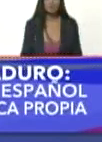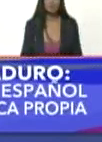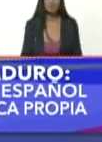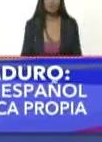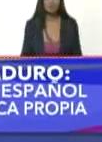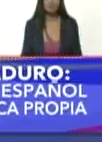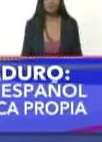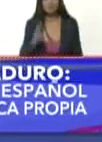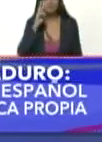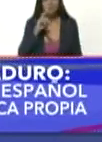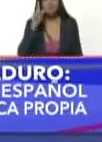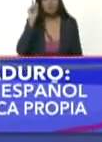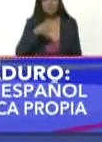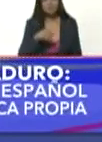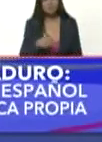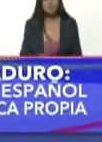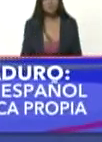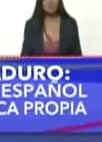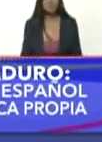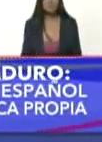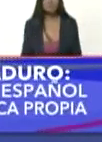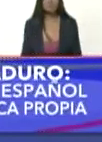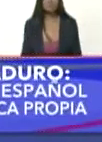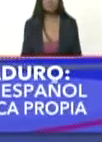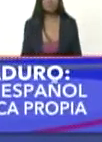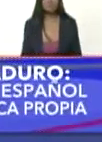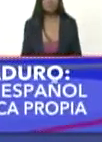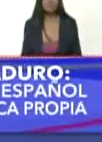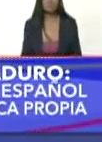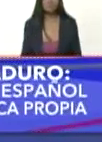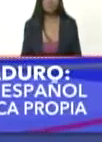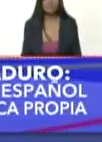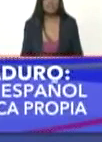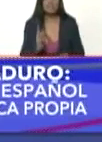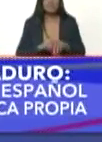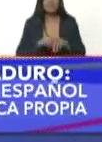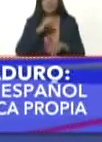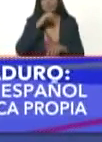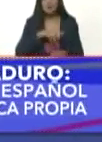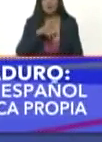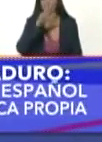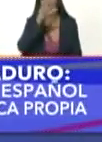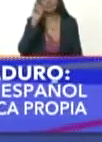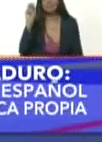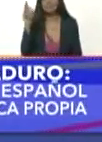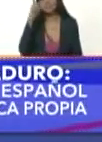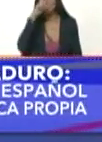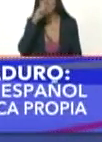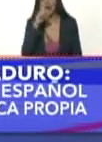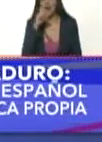Si vemos también en ese tiempo histórico de 300 años,